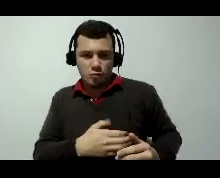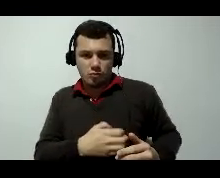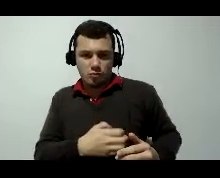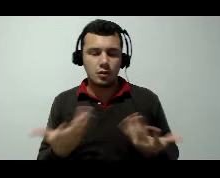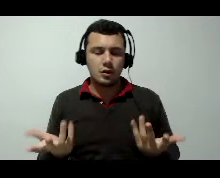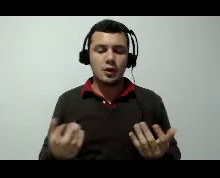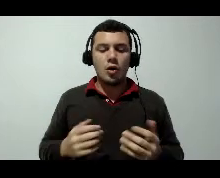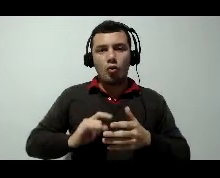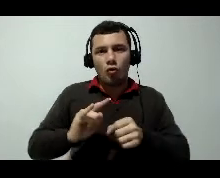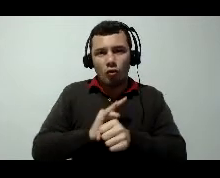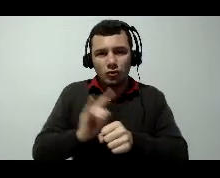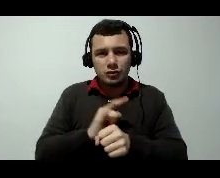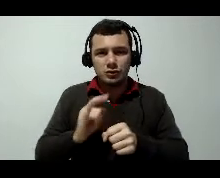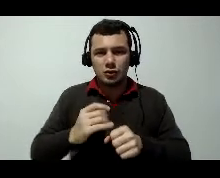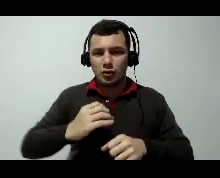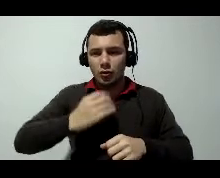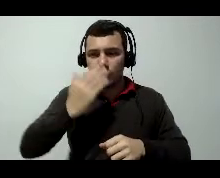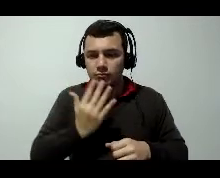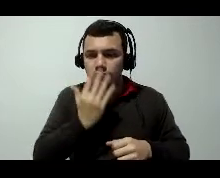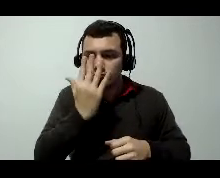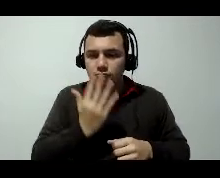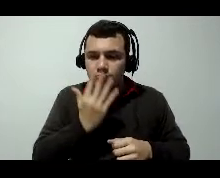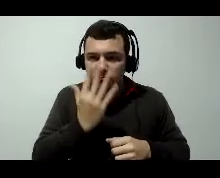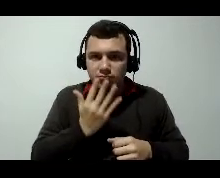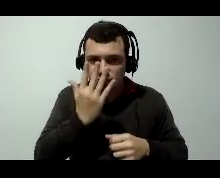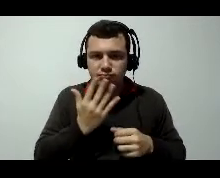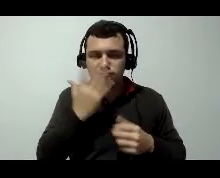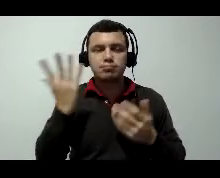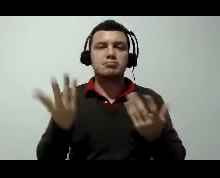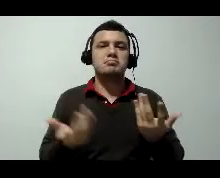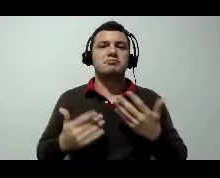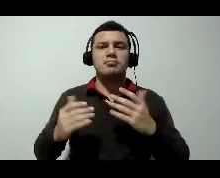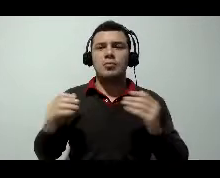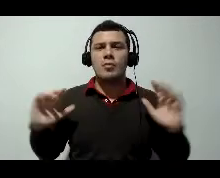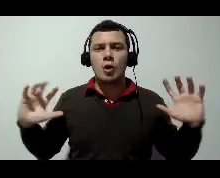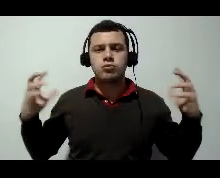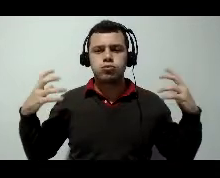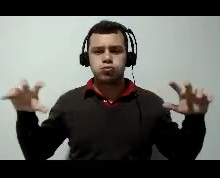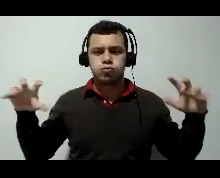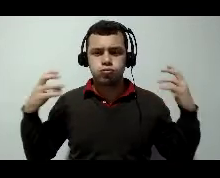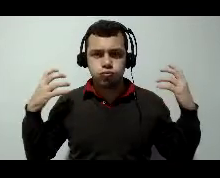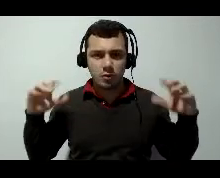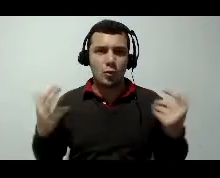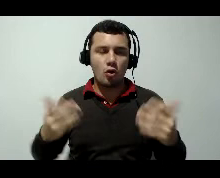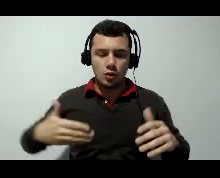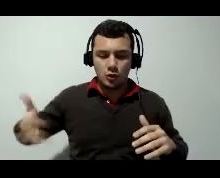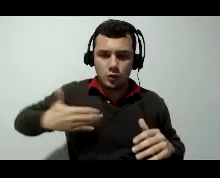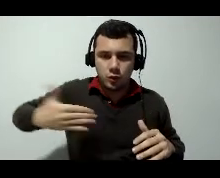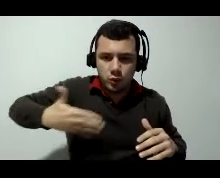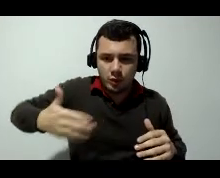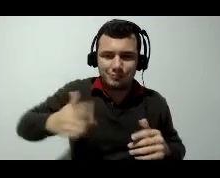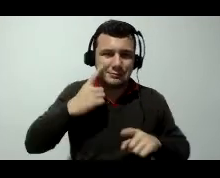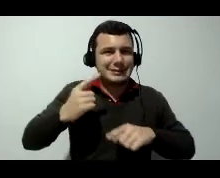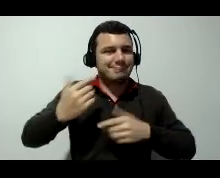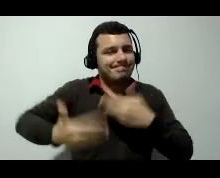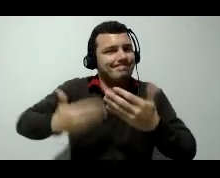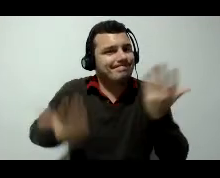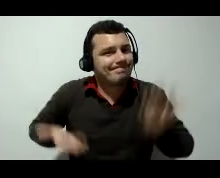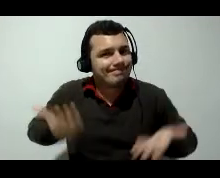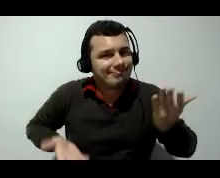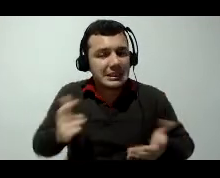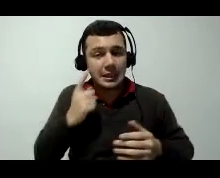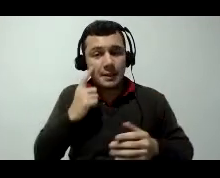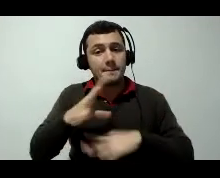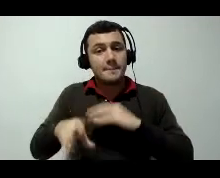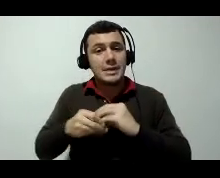de alto flujo, ventilaciones manuales, ventilaciones no invasivas. Y miren que aquí hay algo muy importante y que me entran otros dos servicios